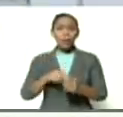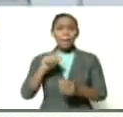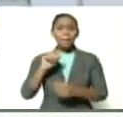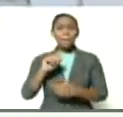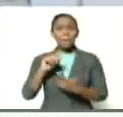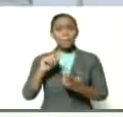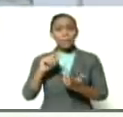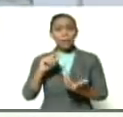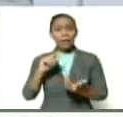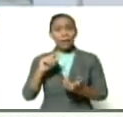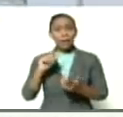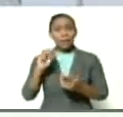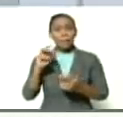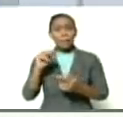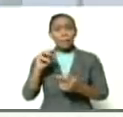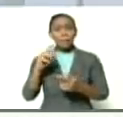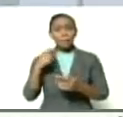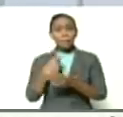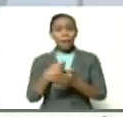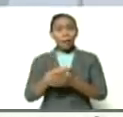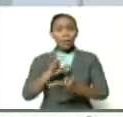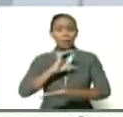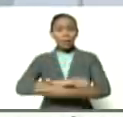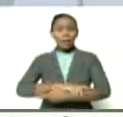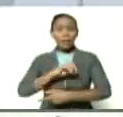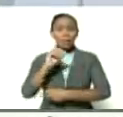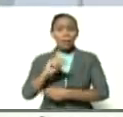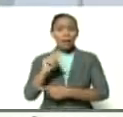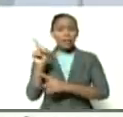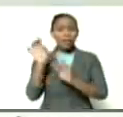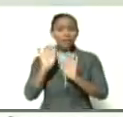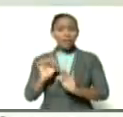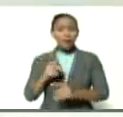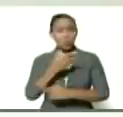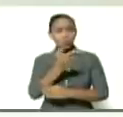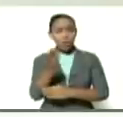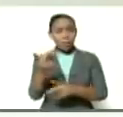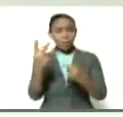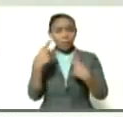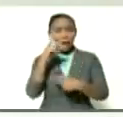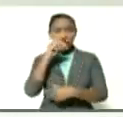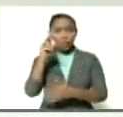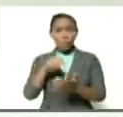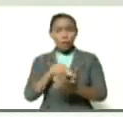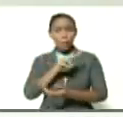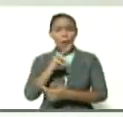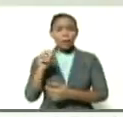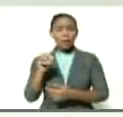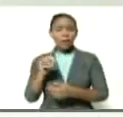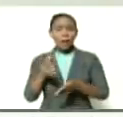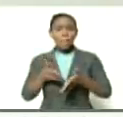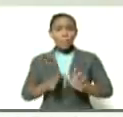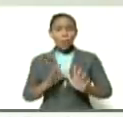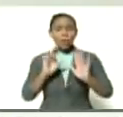pago de tasas en el SAREN, y a través de esta medida, fíjense ustedes que en el año 2020 nacieron